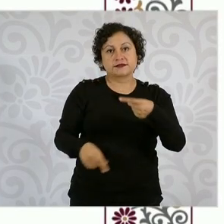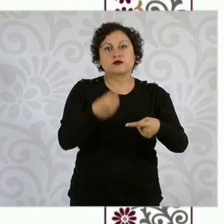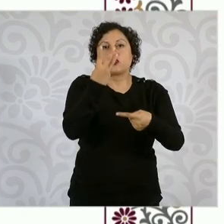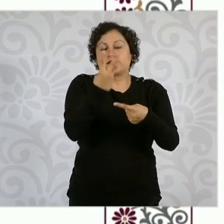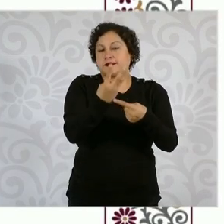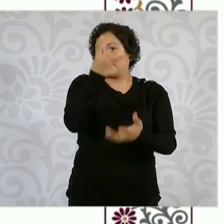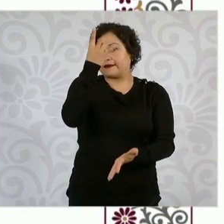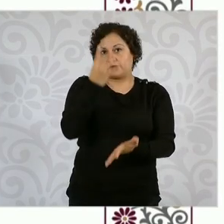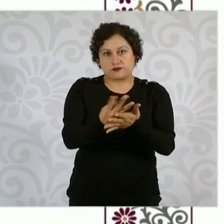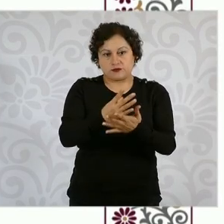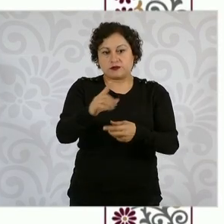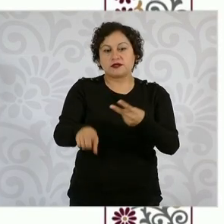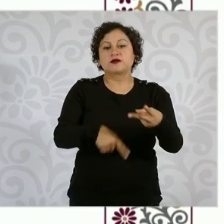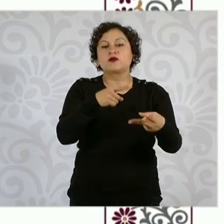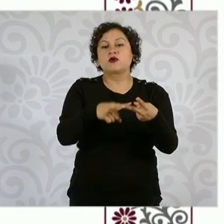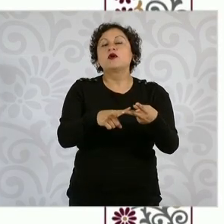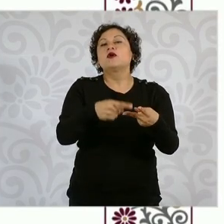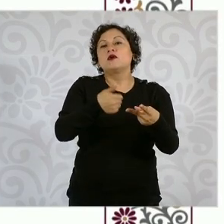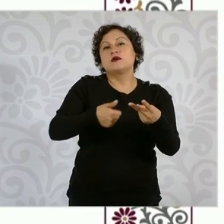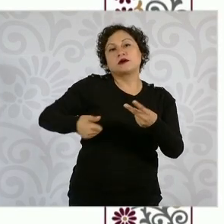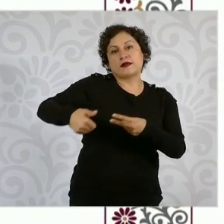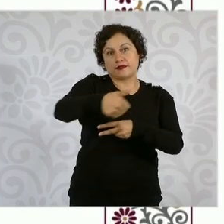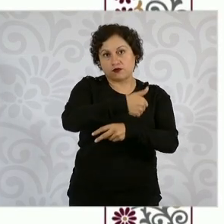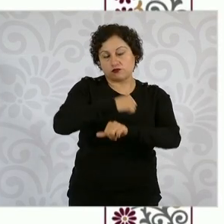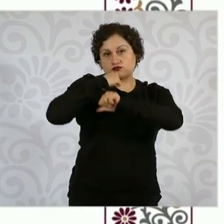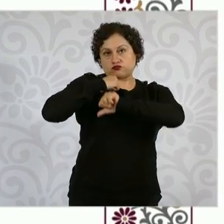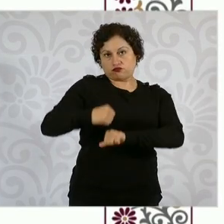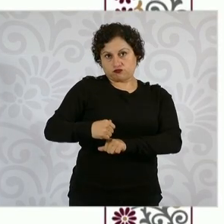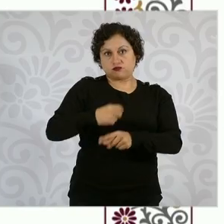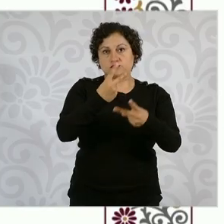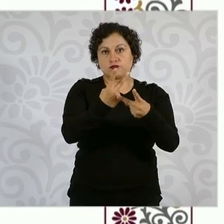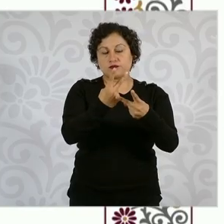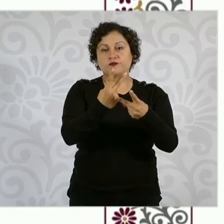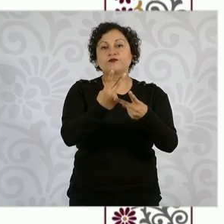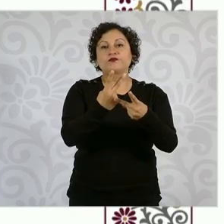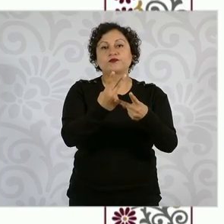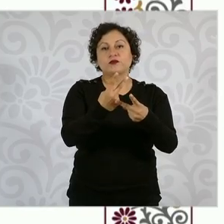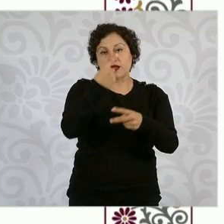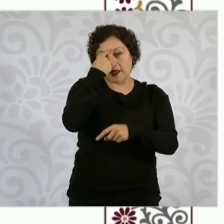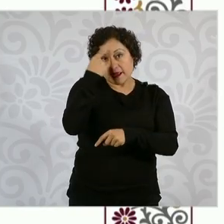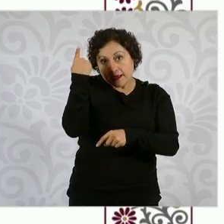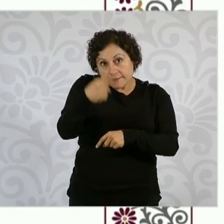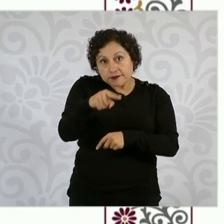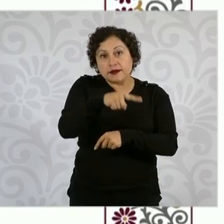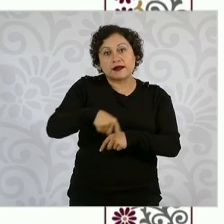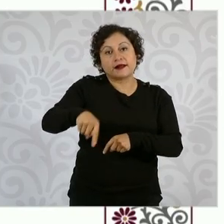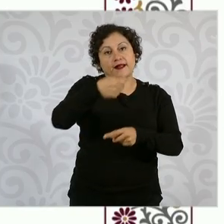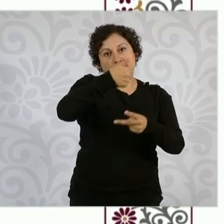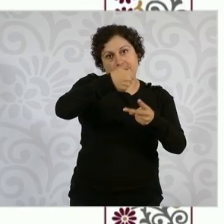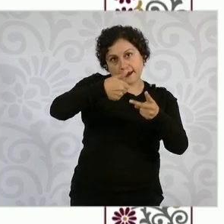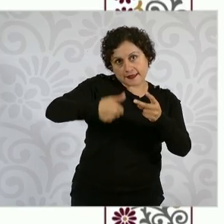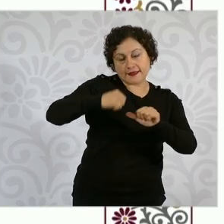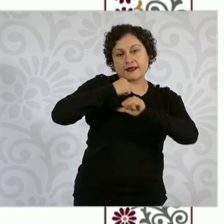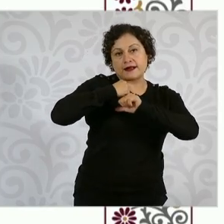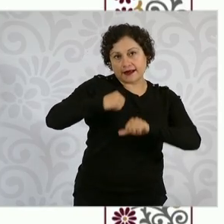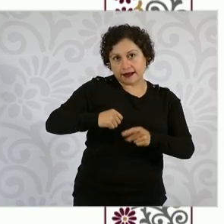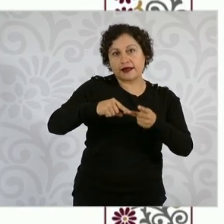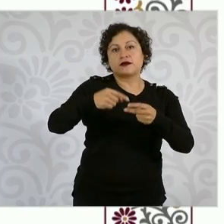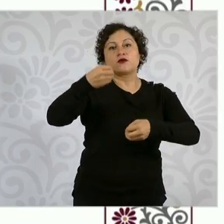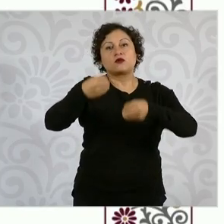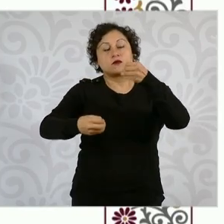y magistrados del Tribunal de Disciplina Judicial, y 2 por cada cargo a